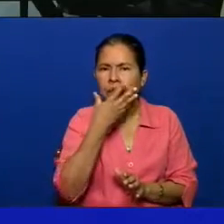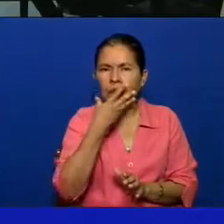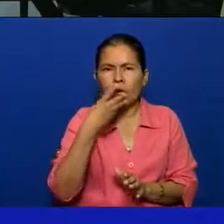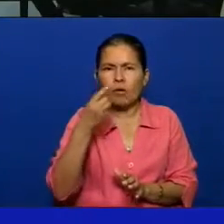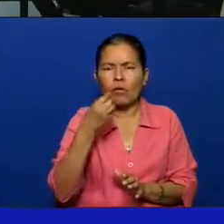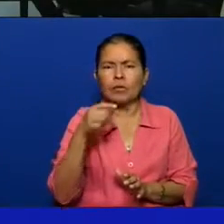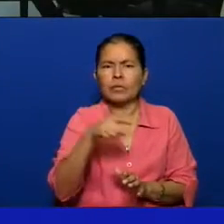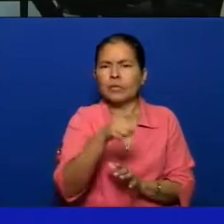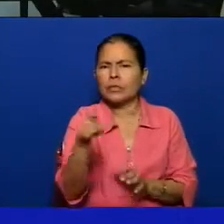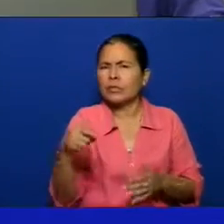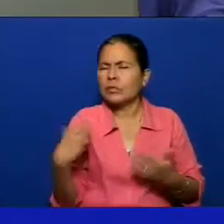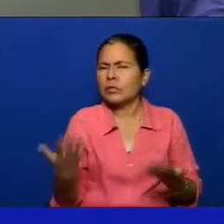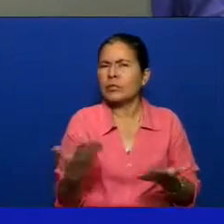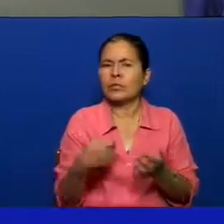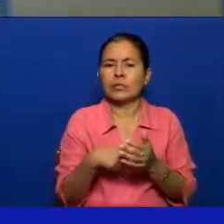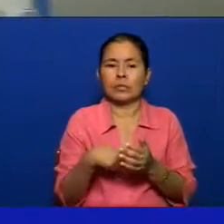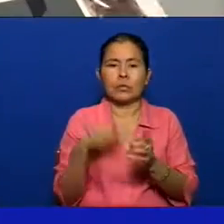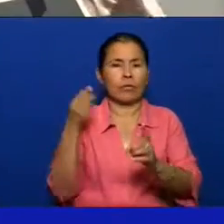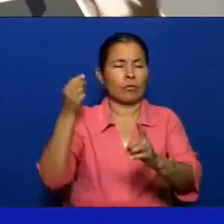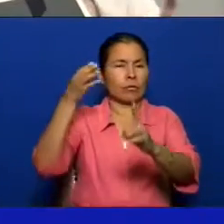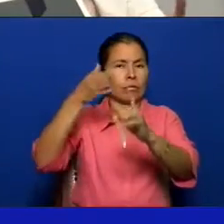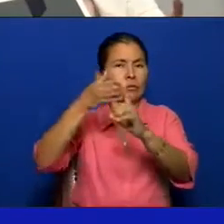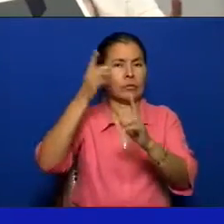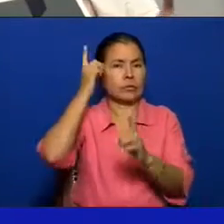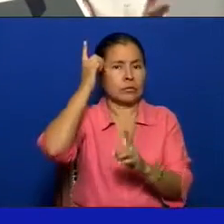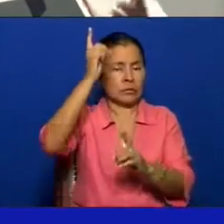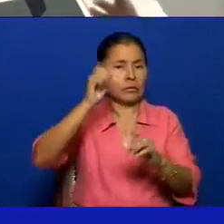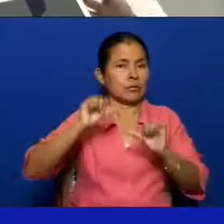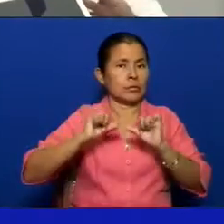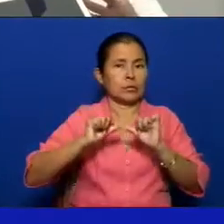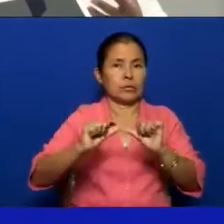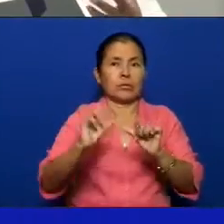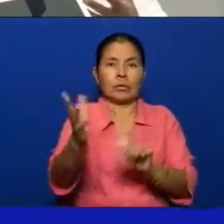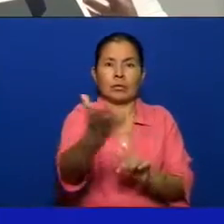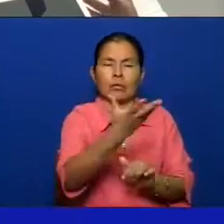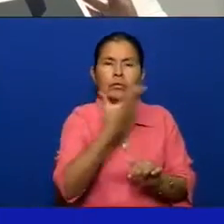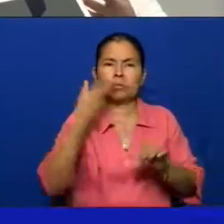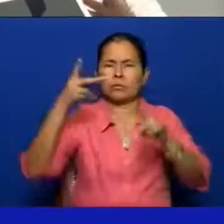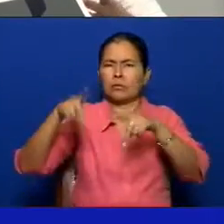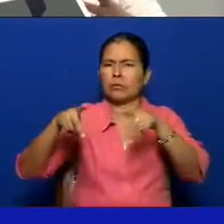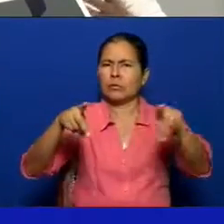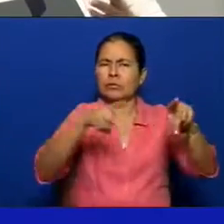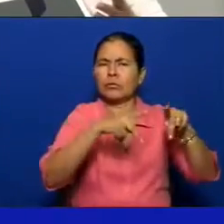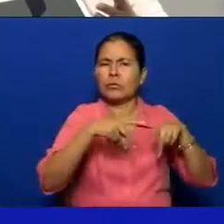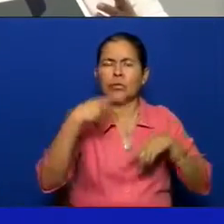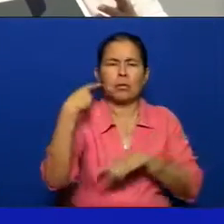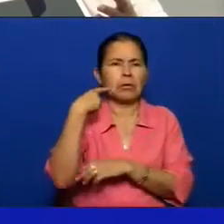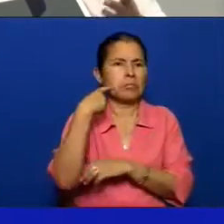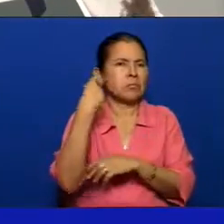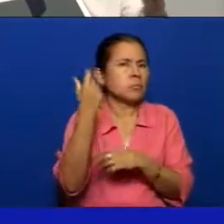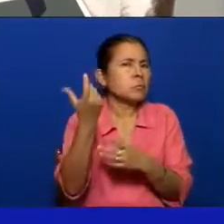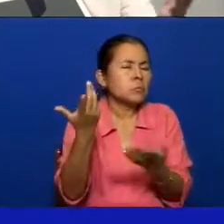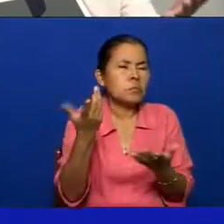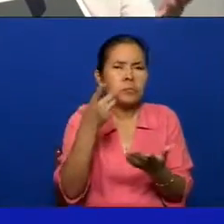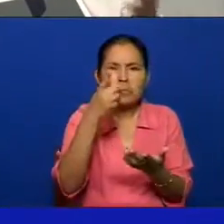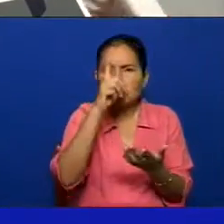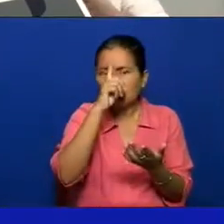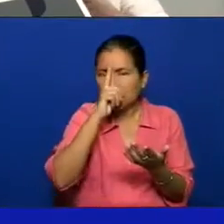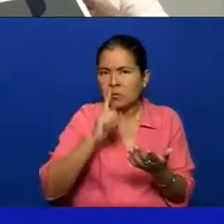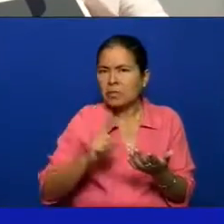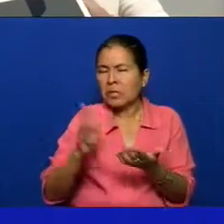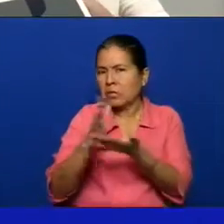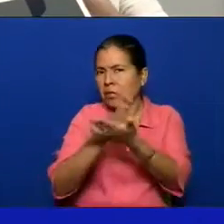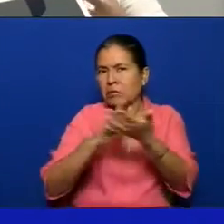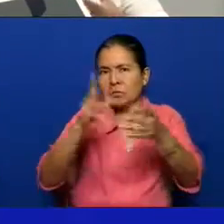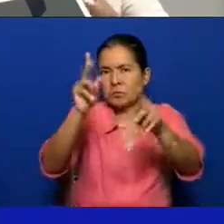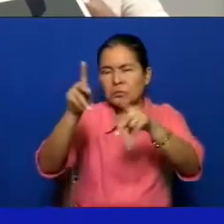hablaba sobre los objetivos de desarrollo sostenible, ¿no? Que todo el mundo escucha, pero muy pocos saben sobre ellos. Me gustaría